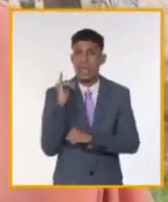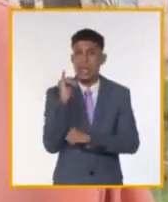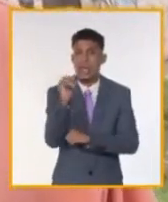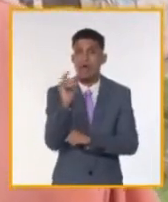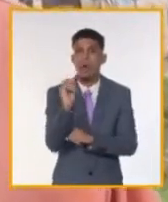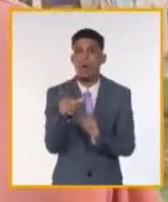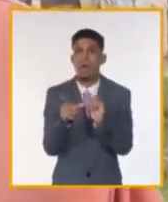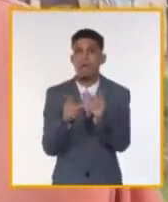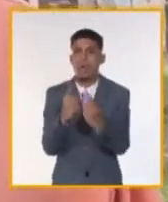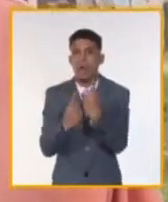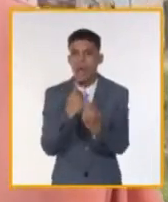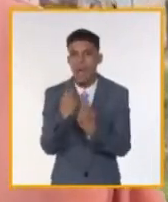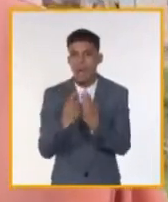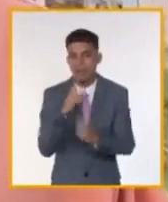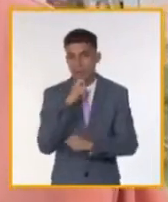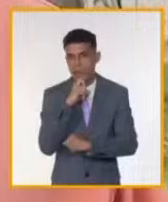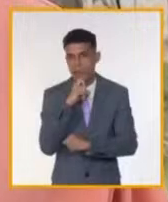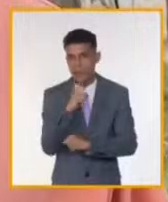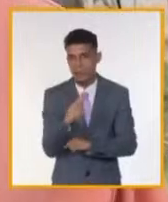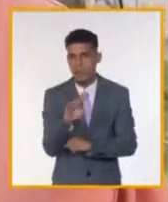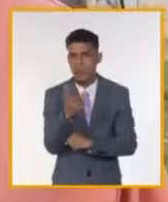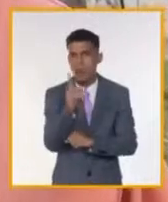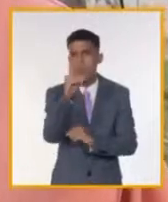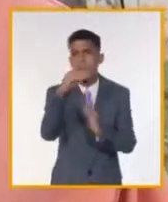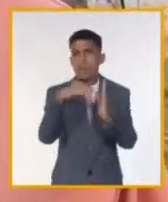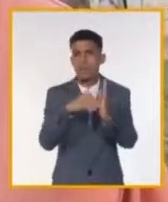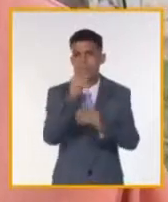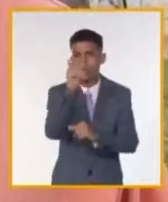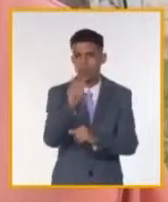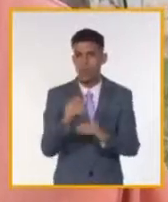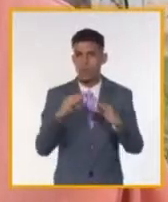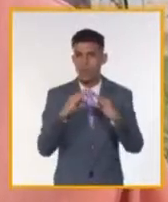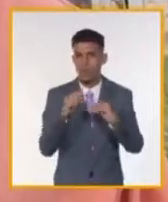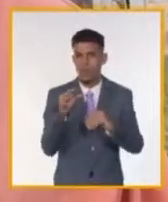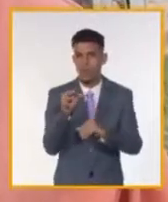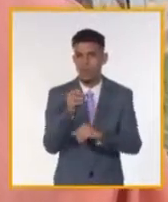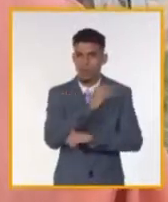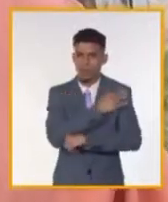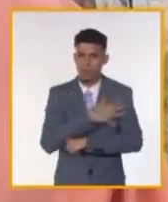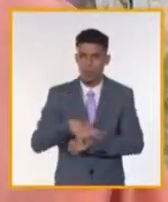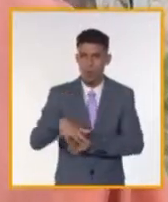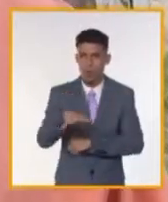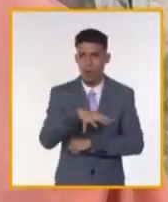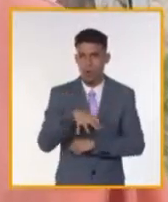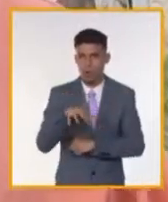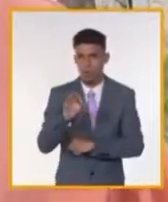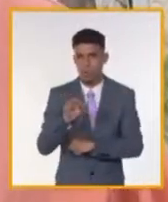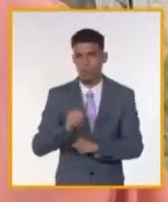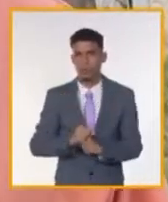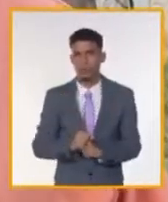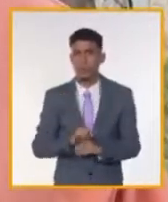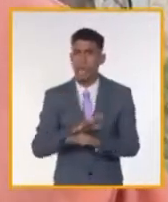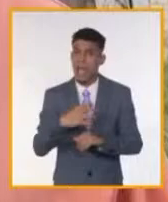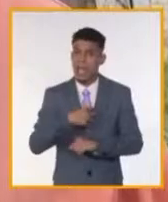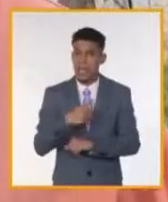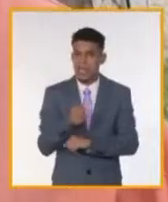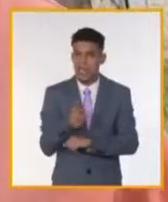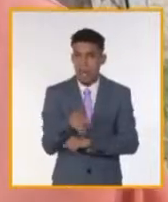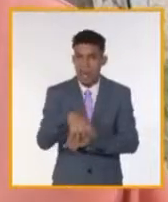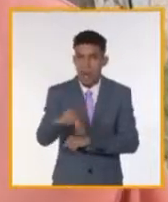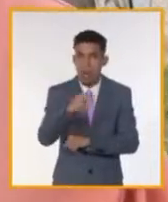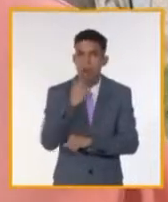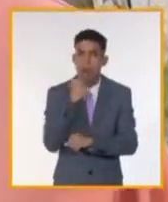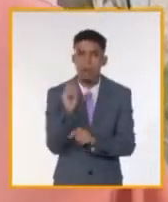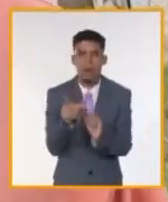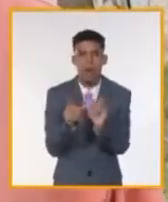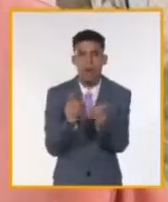que somos alrededor de 1,000 y pico habitantes en lo que es la circunscripción, ya los tiene aquí y los compra